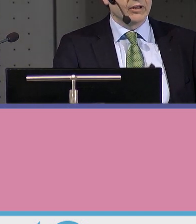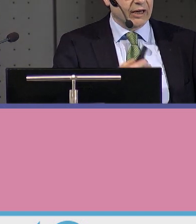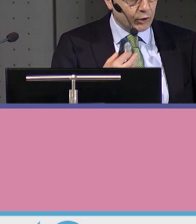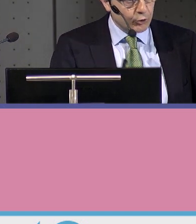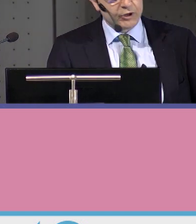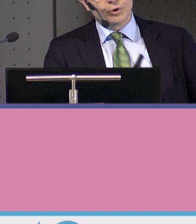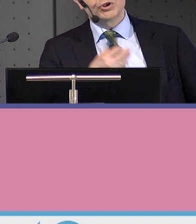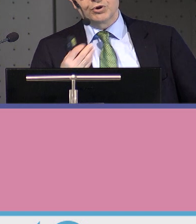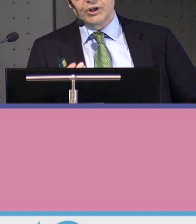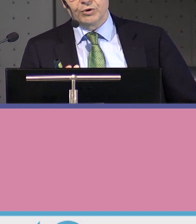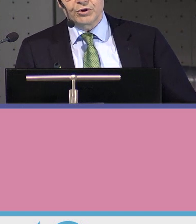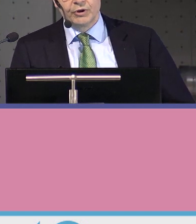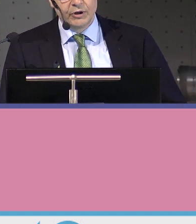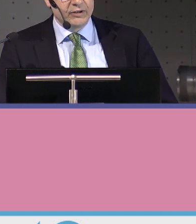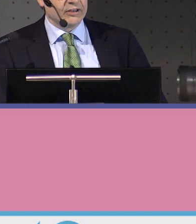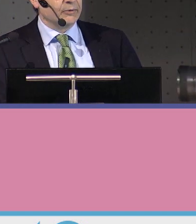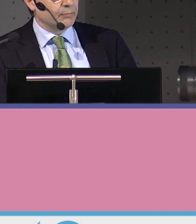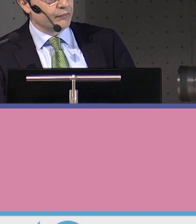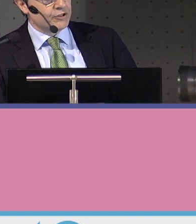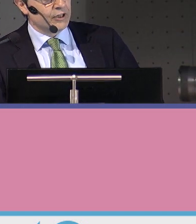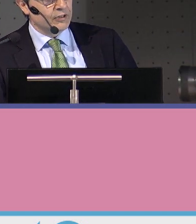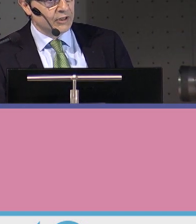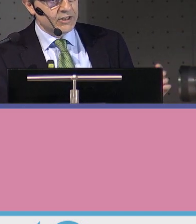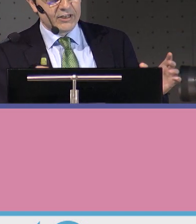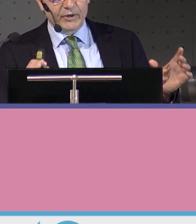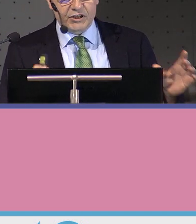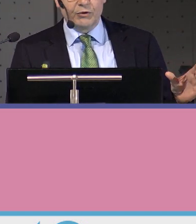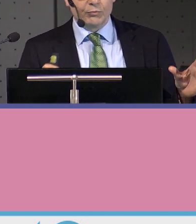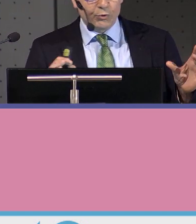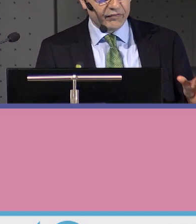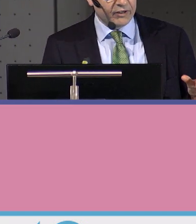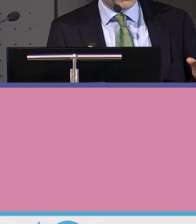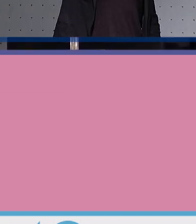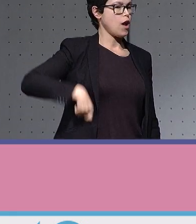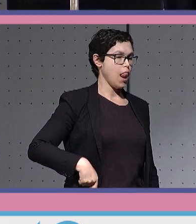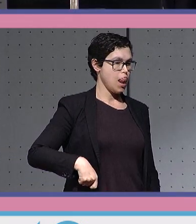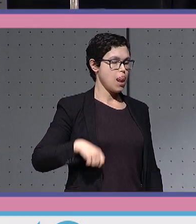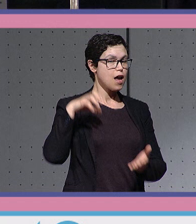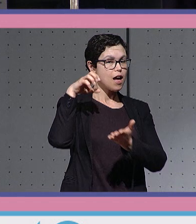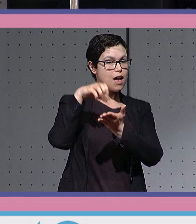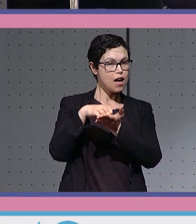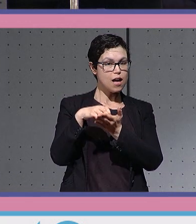mí, a lo largo de todos estos años de actividad profesional, siempre ha sido un referente.